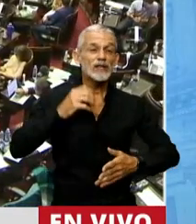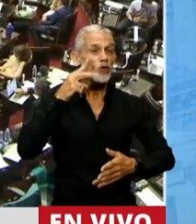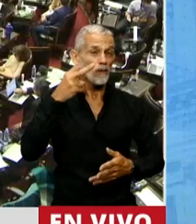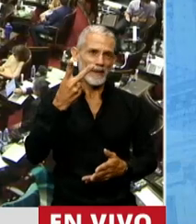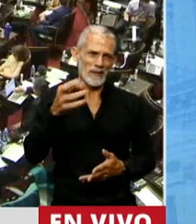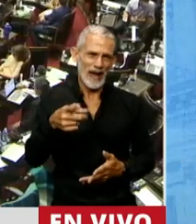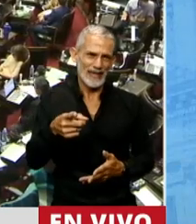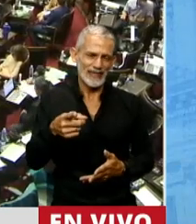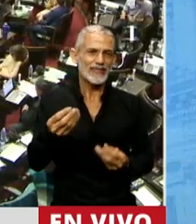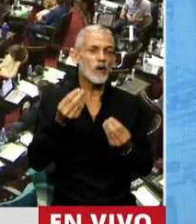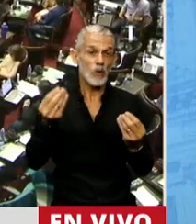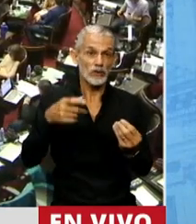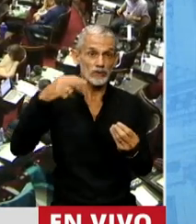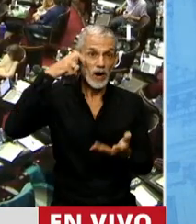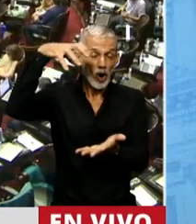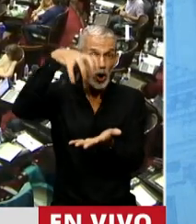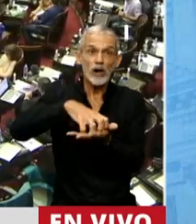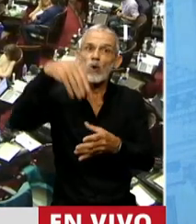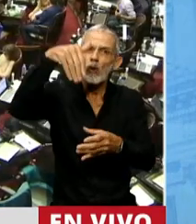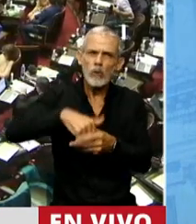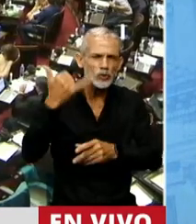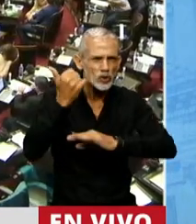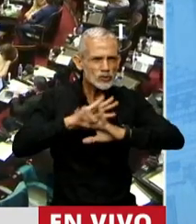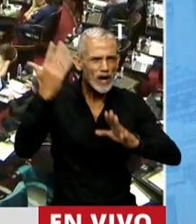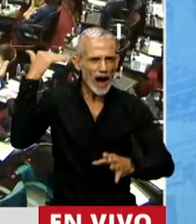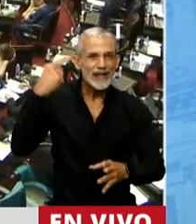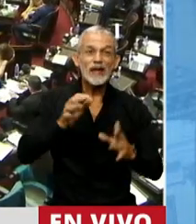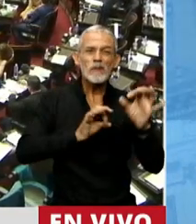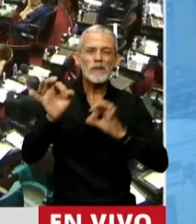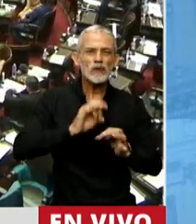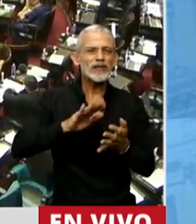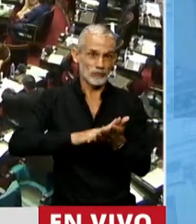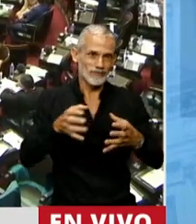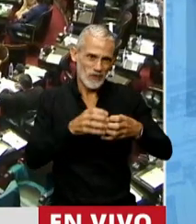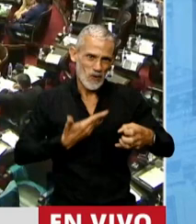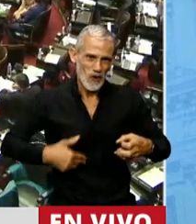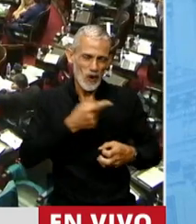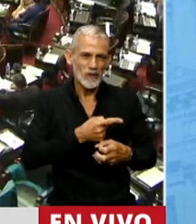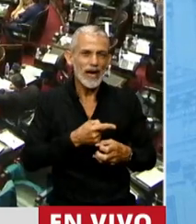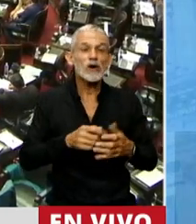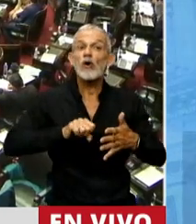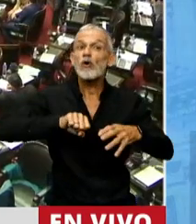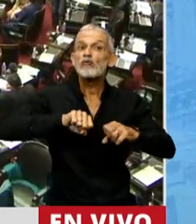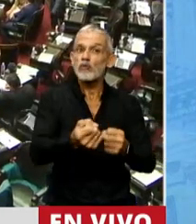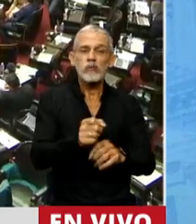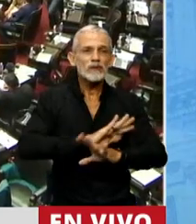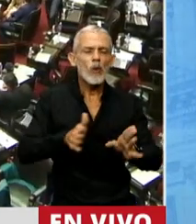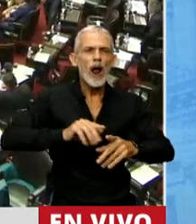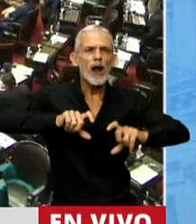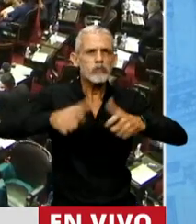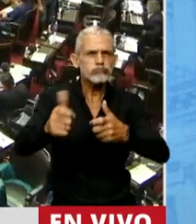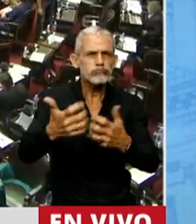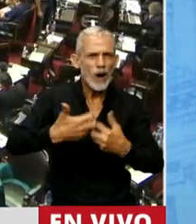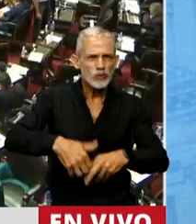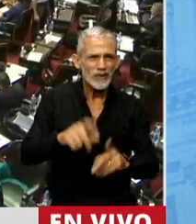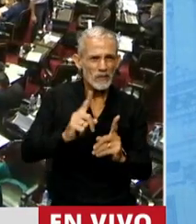2020, cuando este Congreso votó a partir del proyecto del oficialismo la suspensión de la movilidad